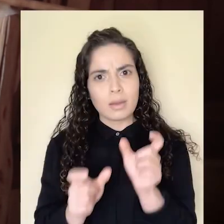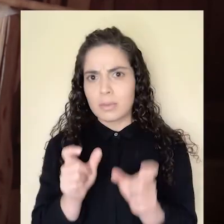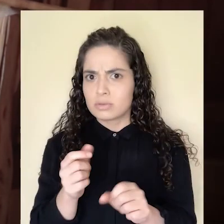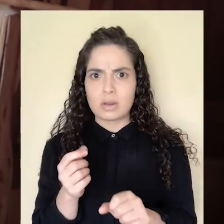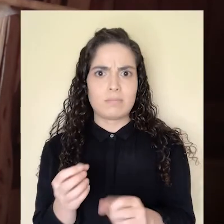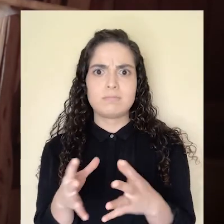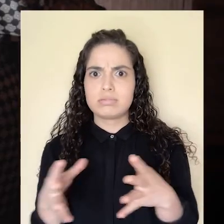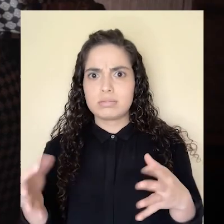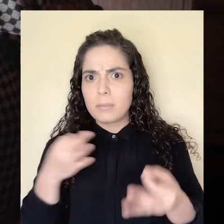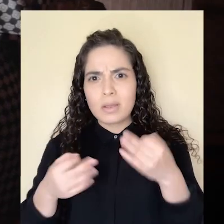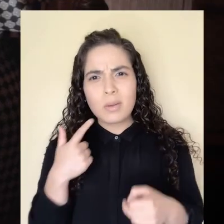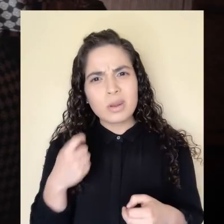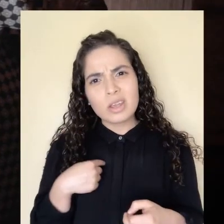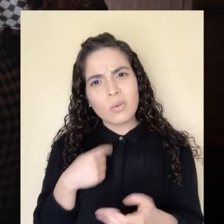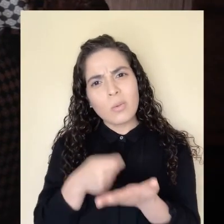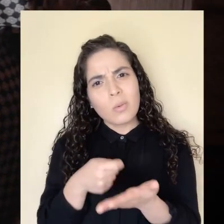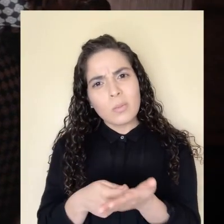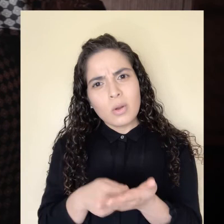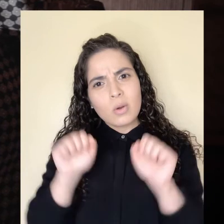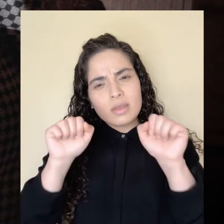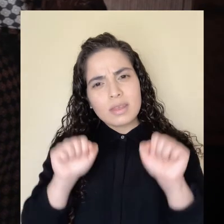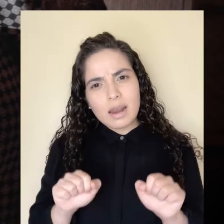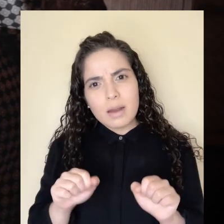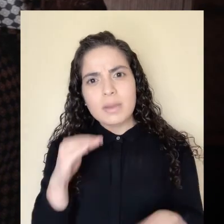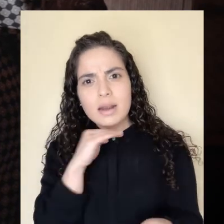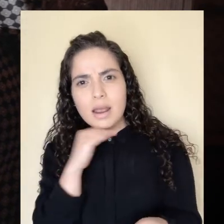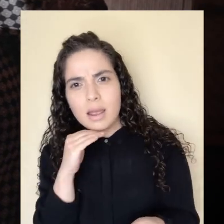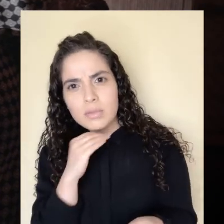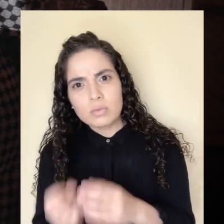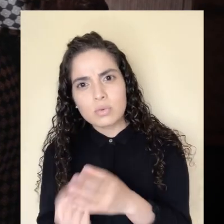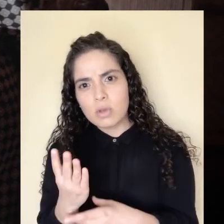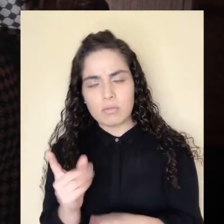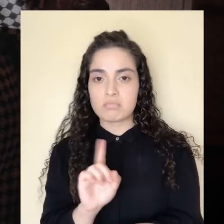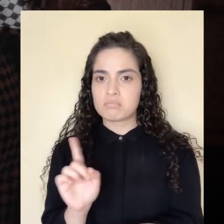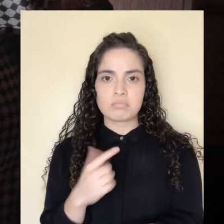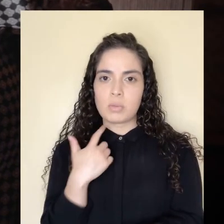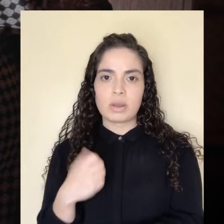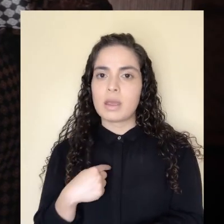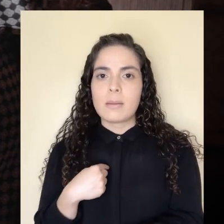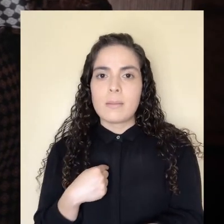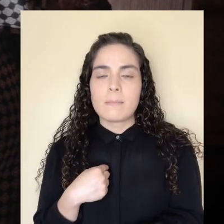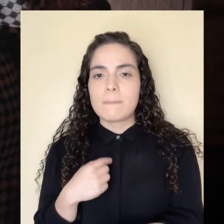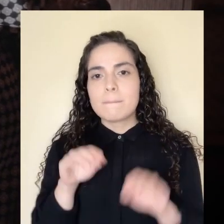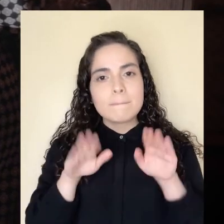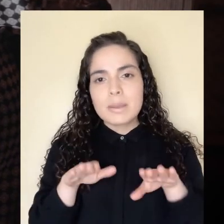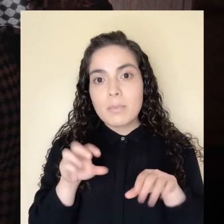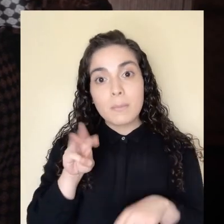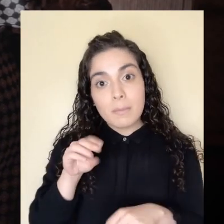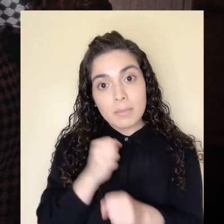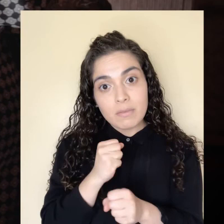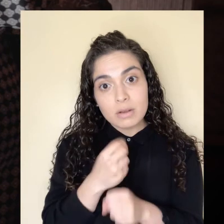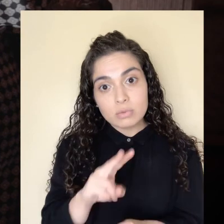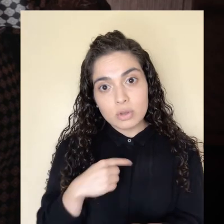Hay muchas personas que me dicen que por qué no me compro un telar más rápido. No, porque yo quiero hacer lo que hacía